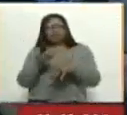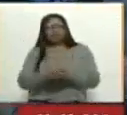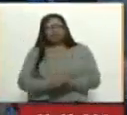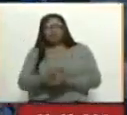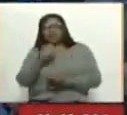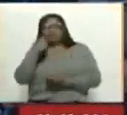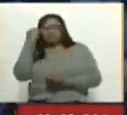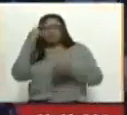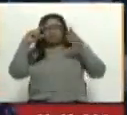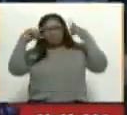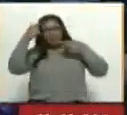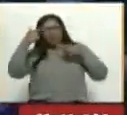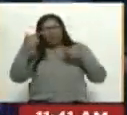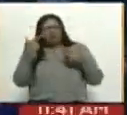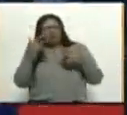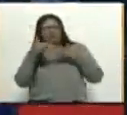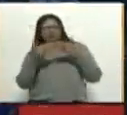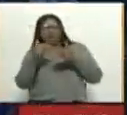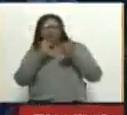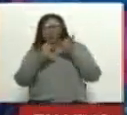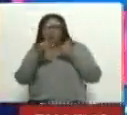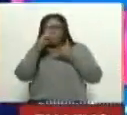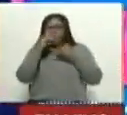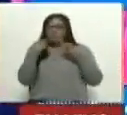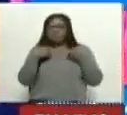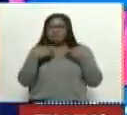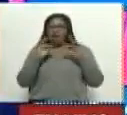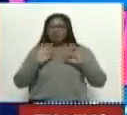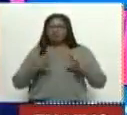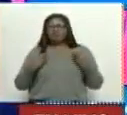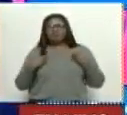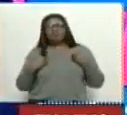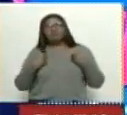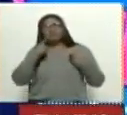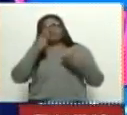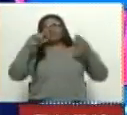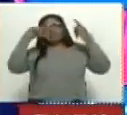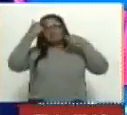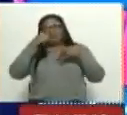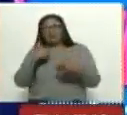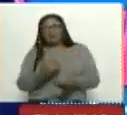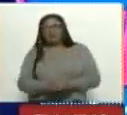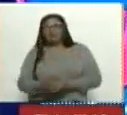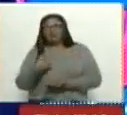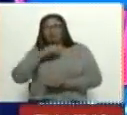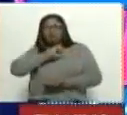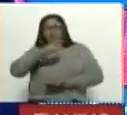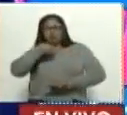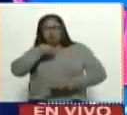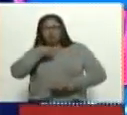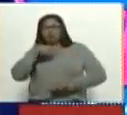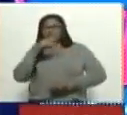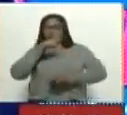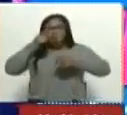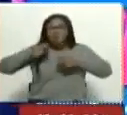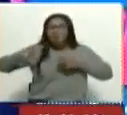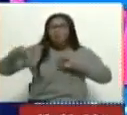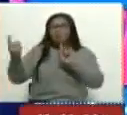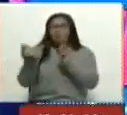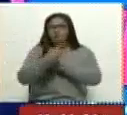con mucha Claridad en los últimos años de su vida física y decía Chávez ya no soy yo Chávez es un pueblo